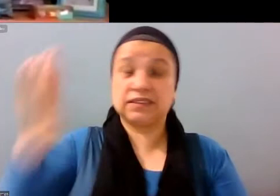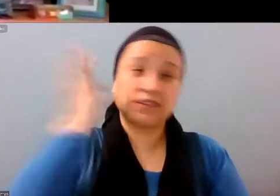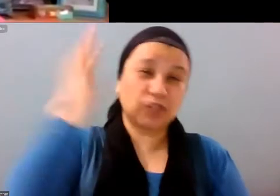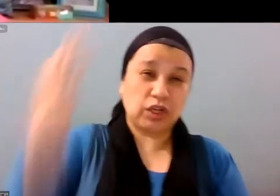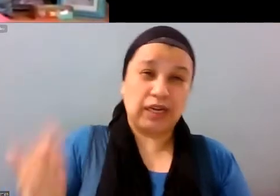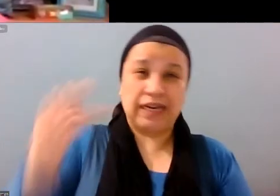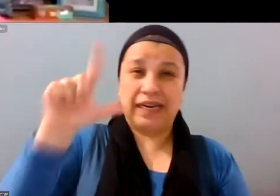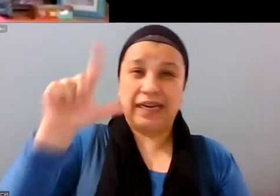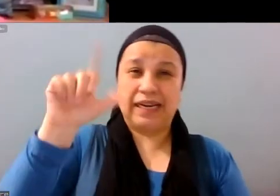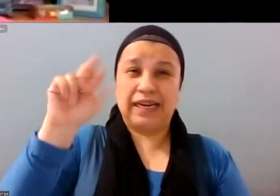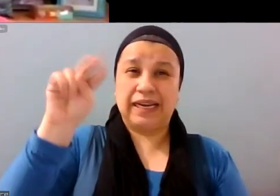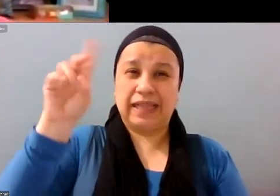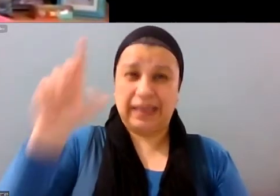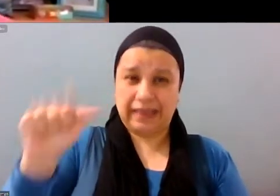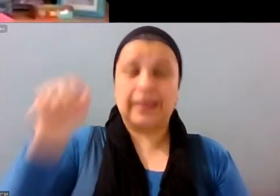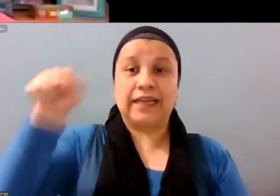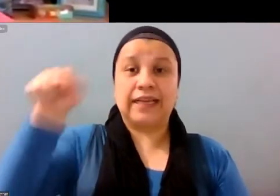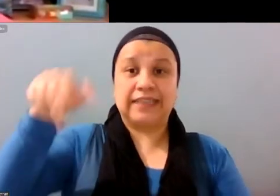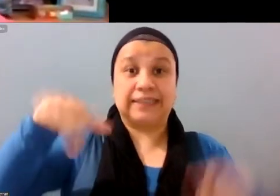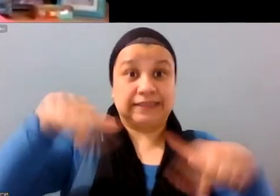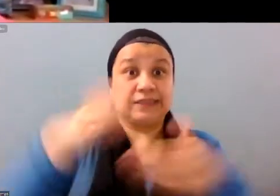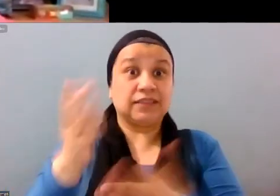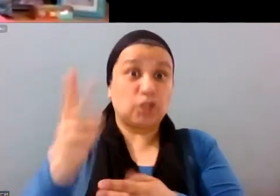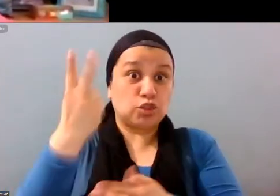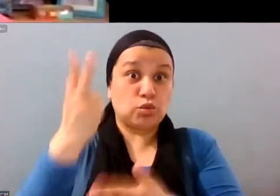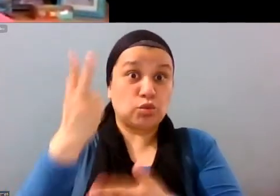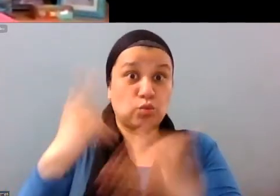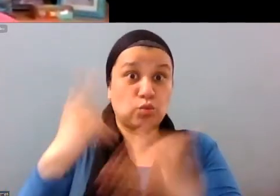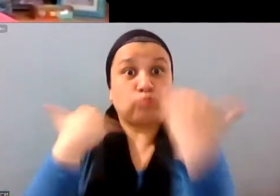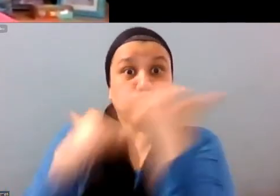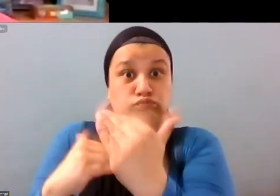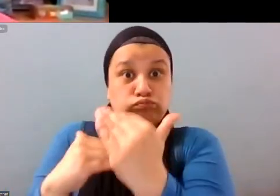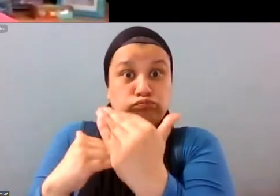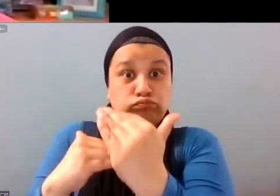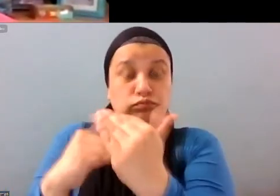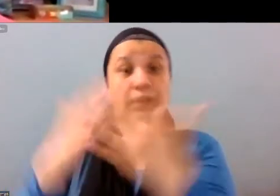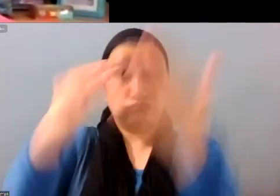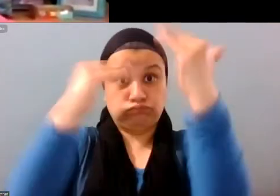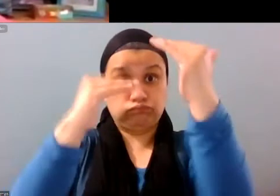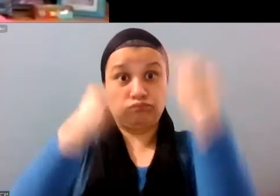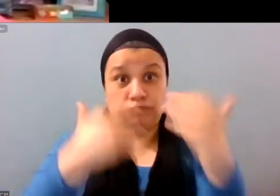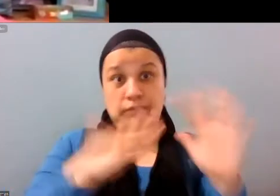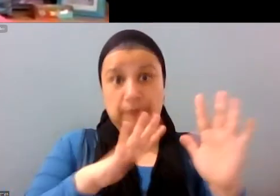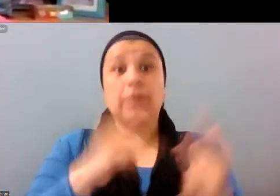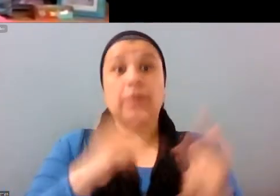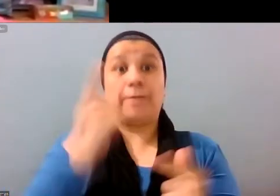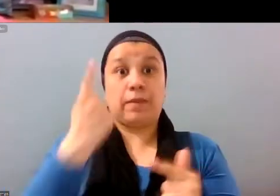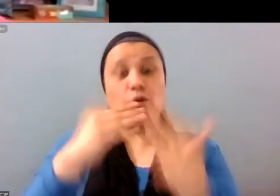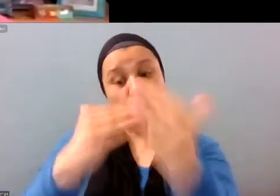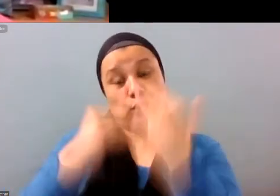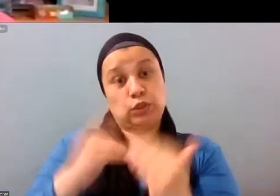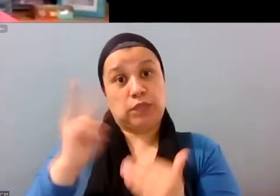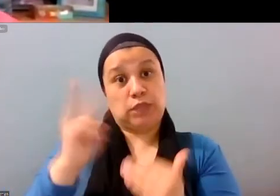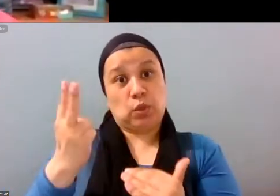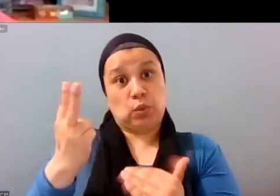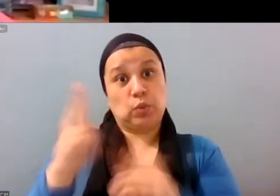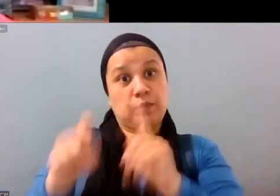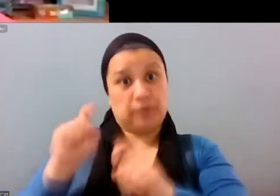en este segundo bloque de preguntas íbamos a incorporar estamos por incorporar